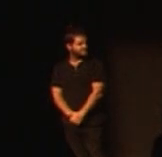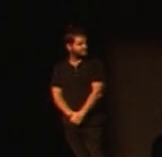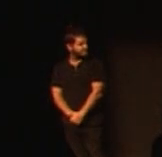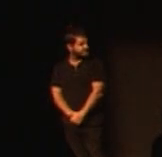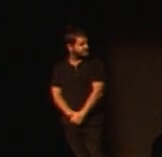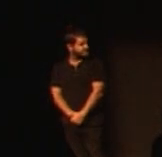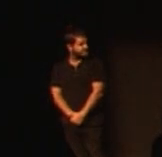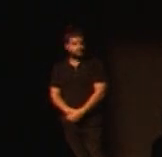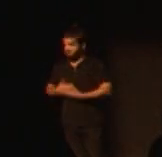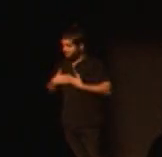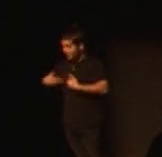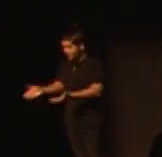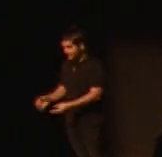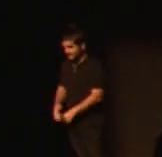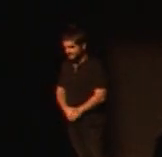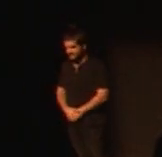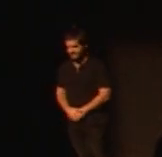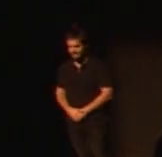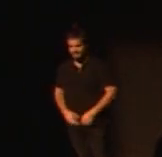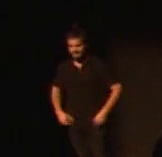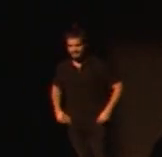Pues cuando quieran, por favor, el atril.